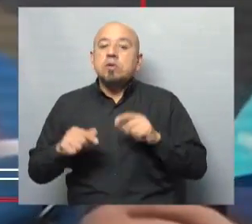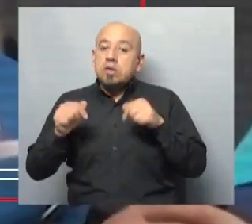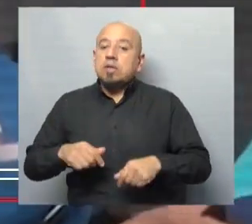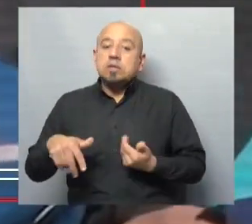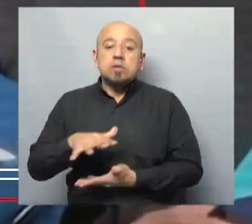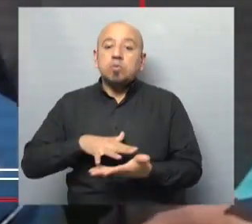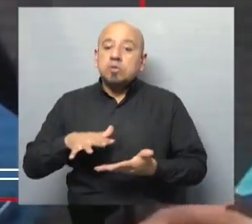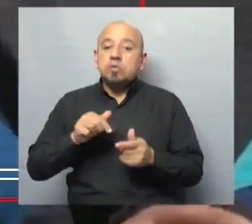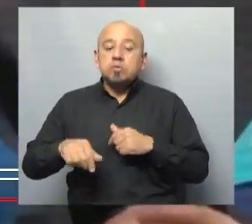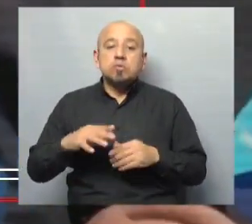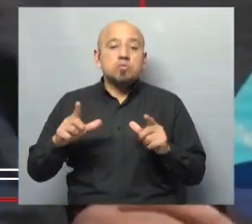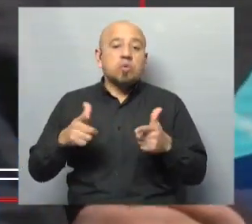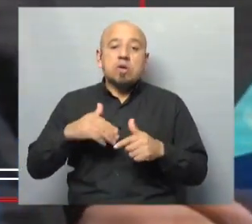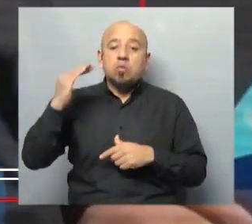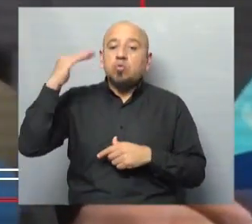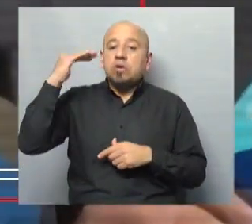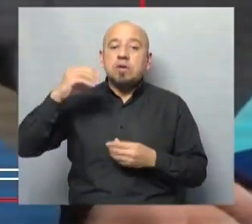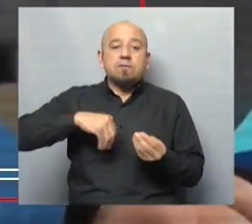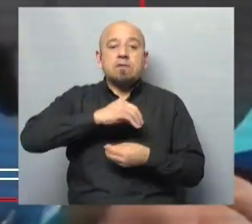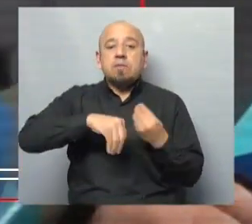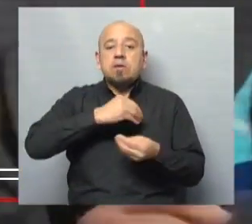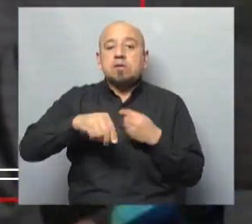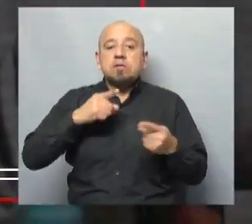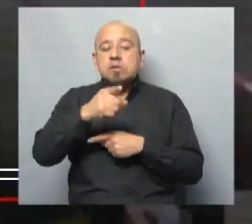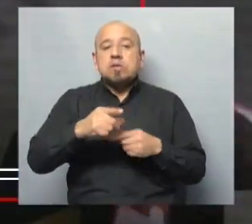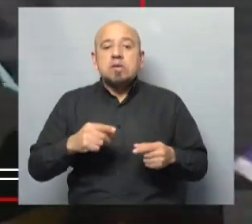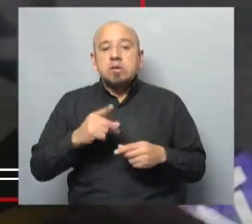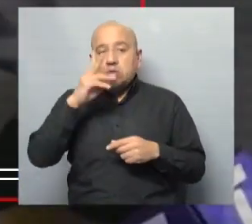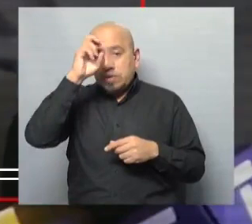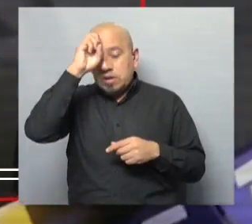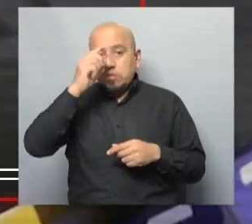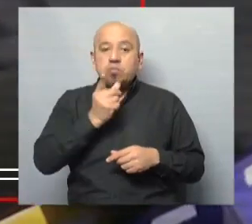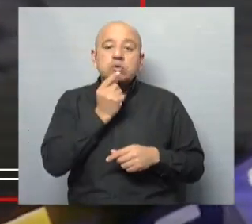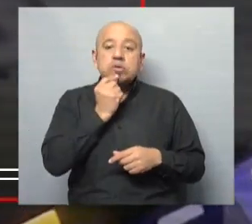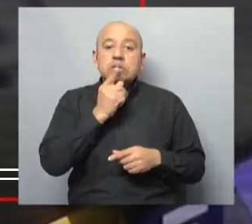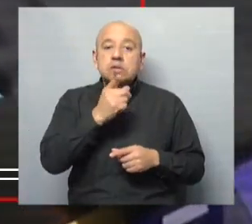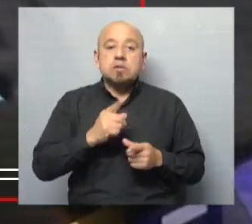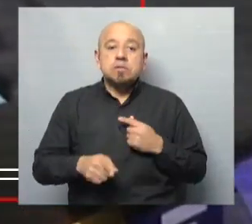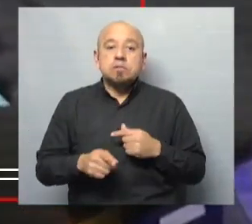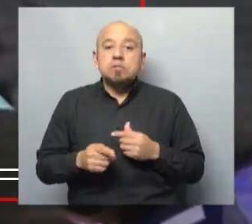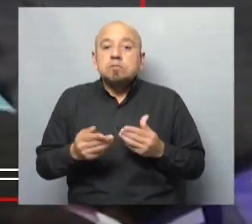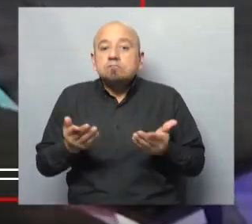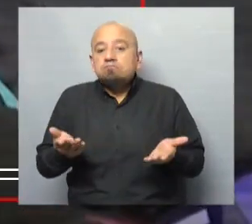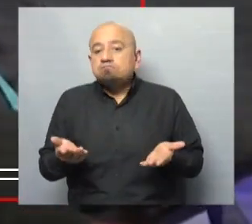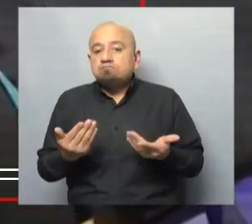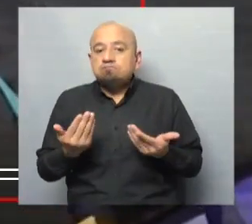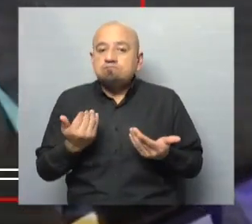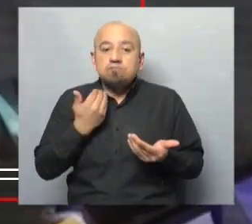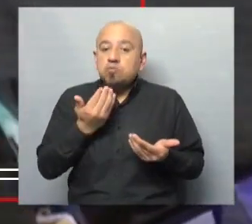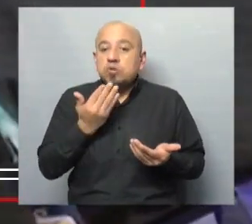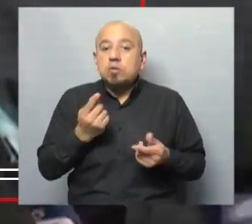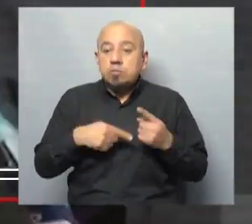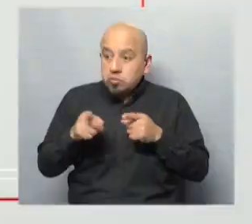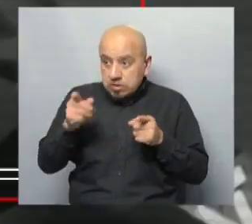ninguna autoridad política o familiar se atiende en sanidad policial no lo puedo asegurar pero